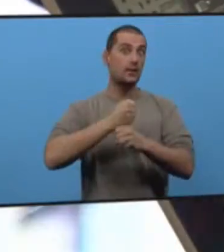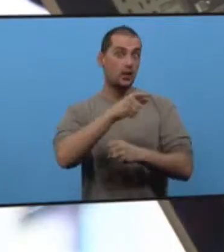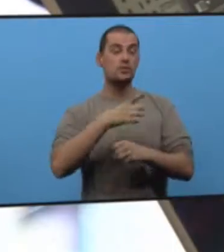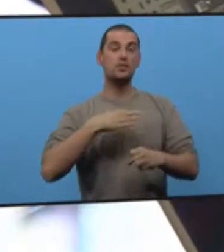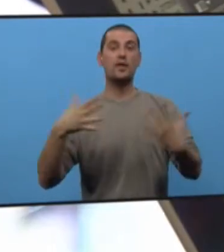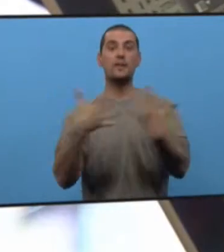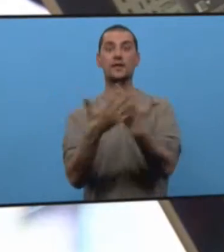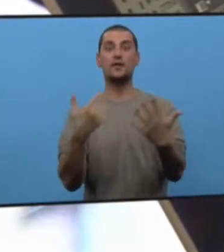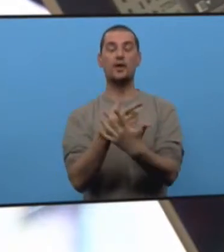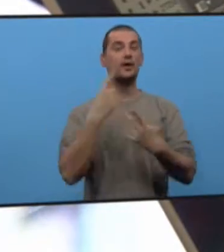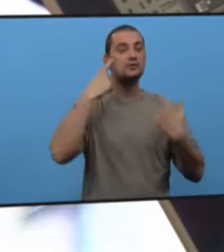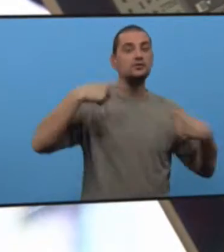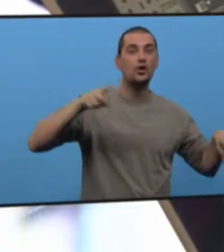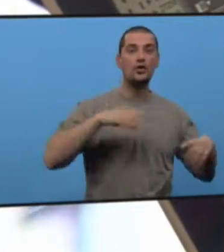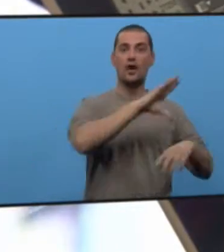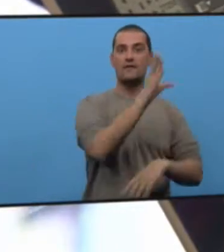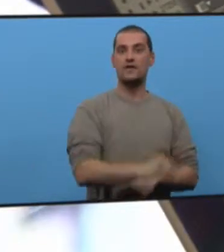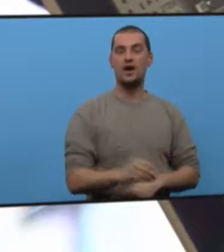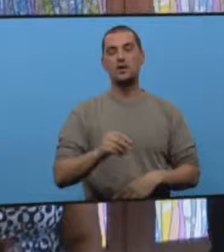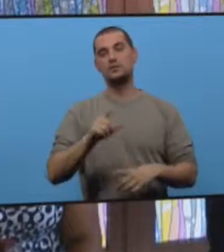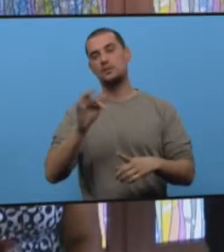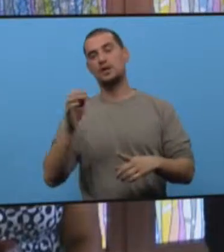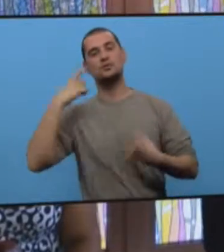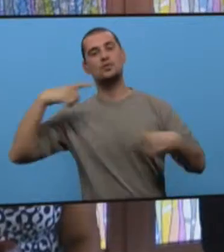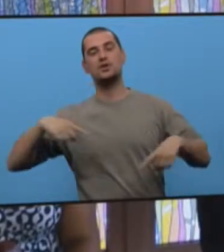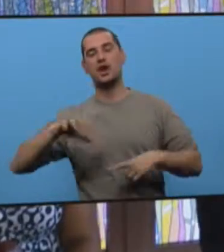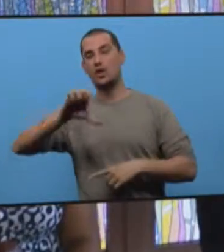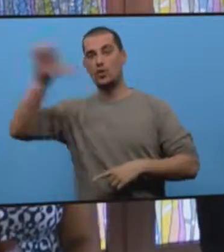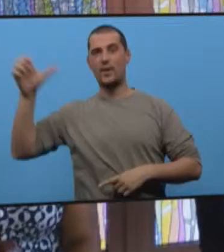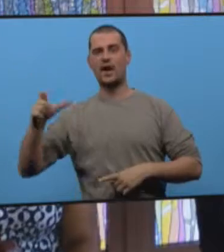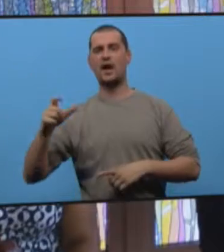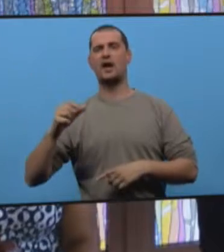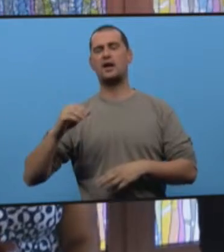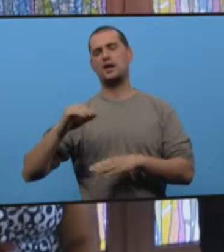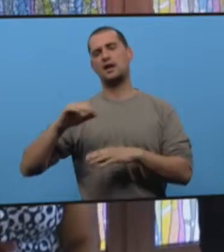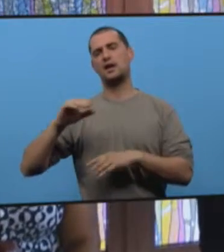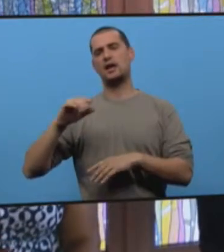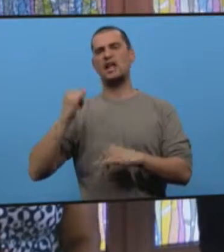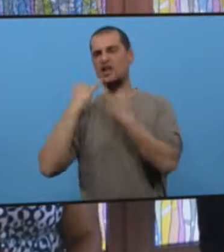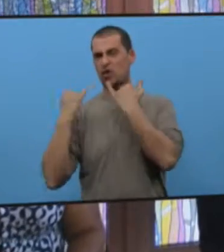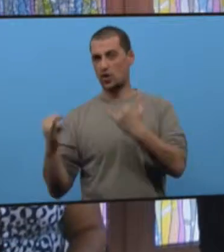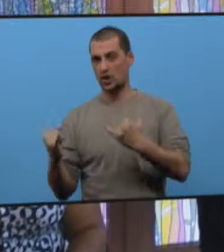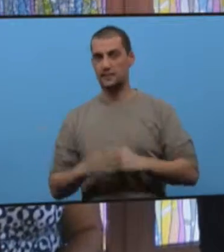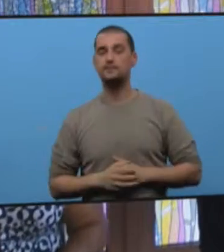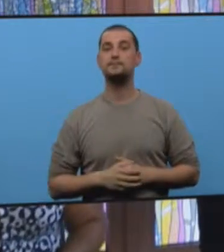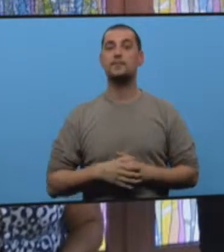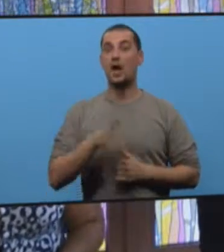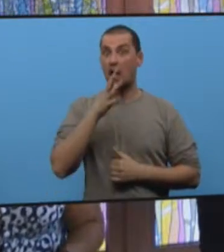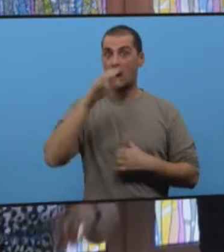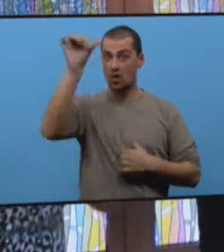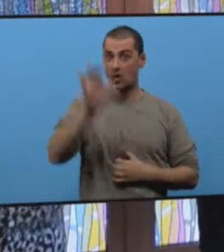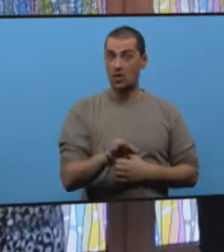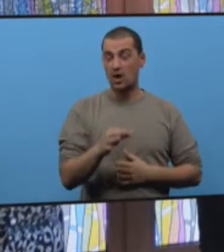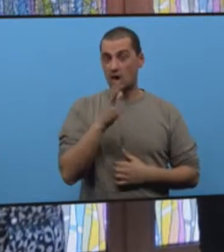sons africanos coa música electrónica de tradición europea. Pues bueno, a electrónica de que se está facendo ahora mismo, hai unha